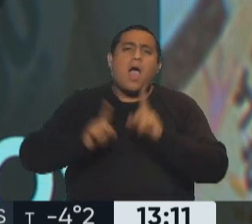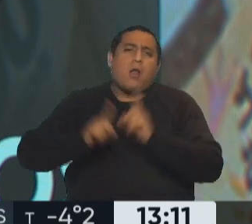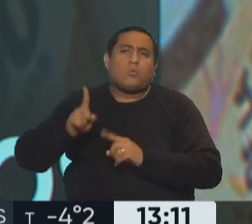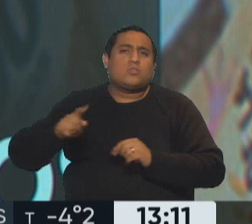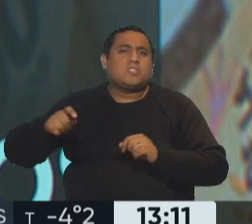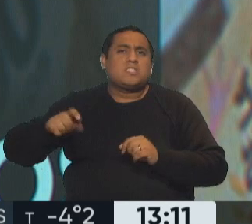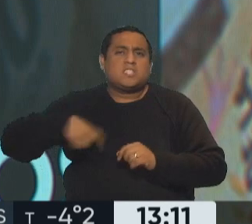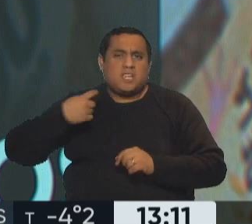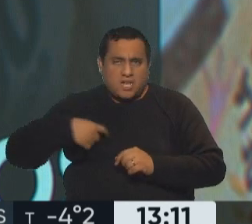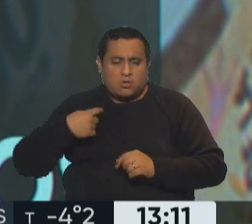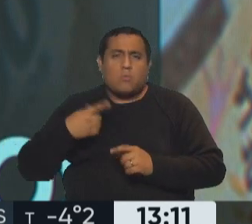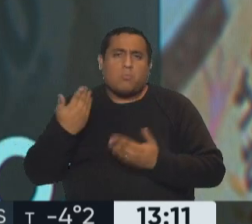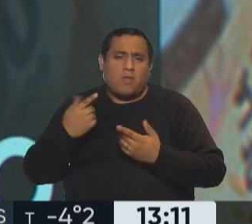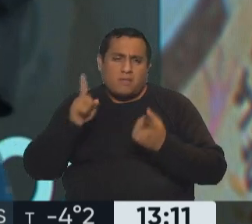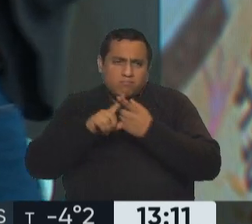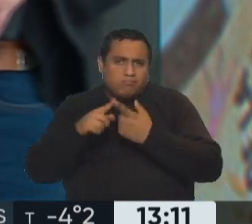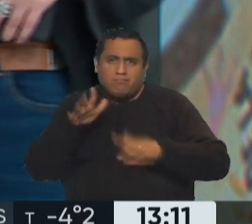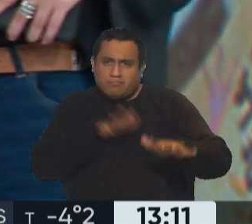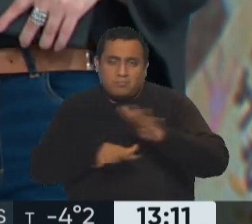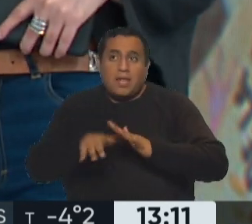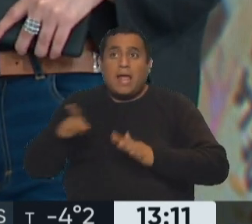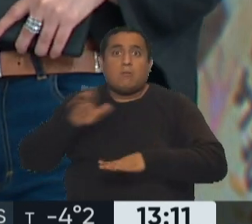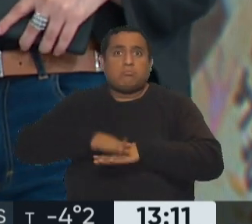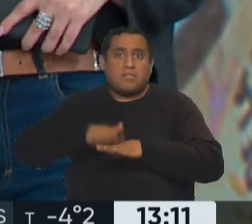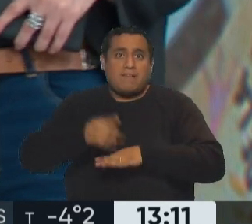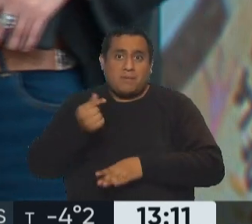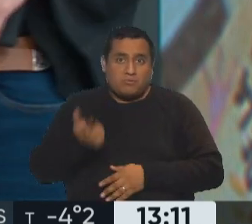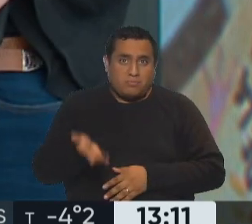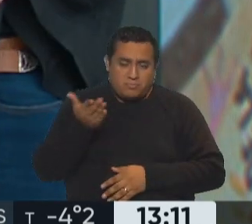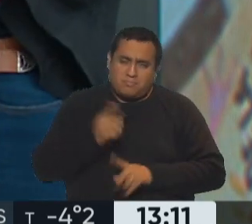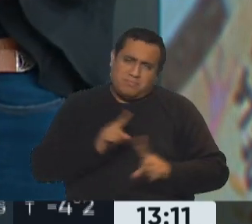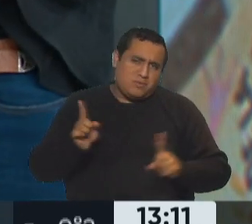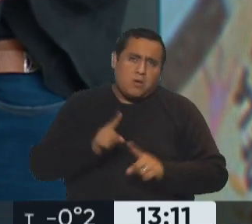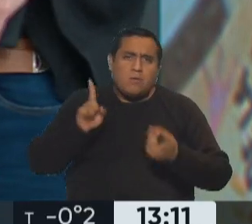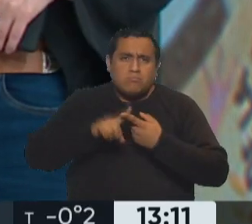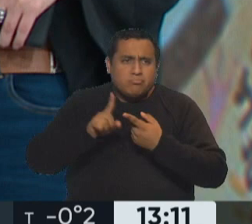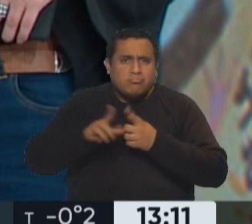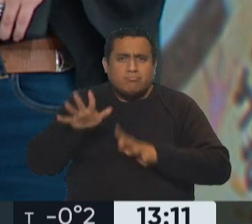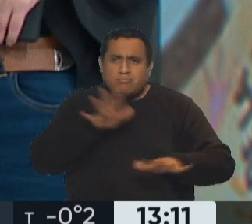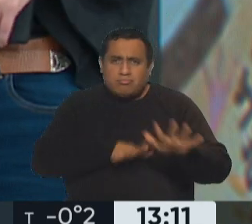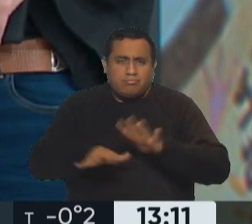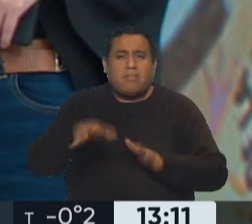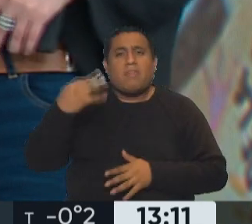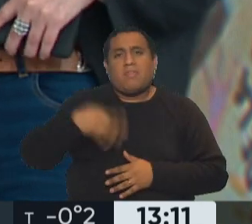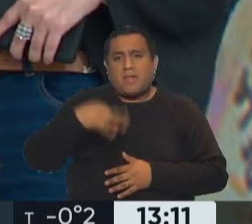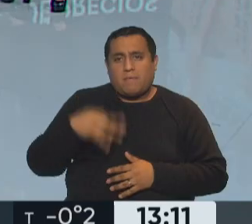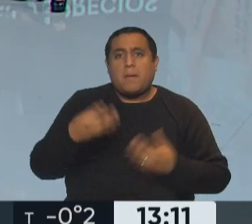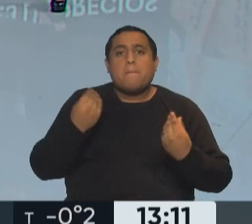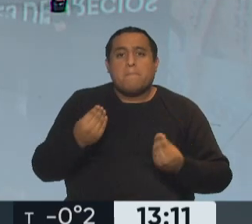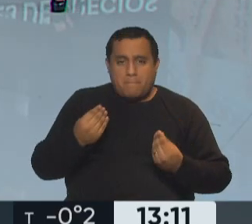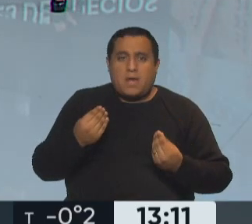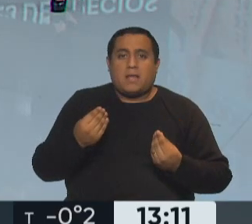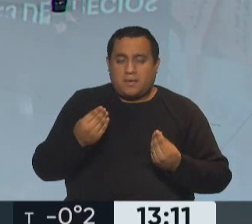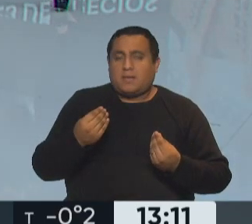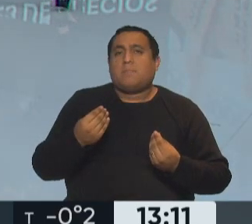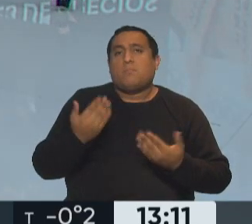poder negociar sin ser prácticamente responsables por los aumentos de precios. Claramente las negociaciones tienen que poder existir para que exista una compensación